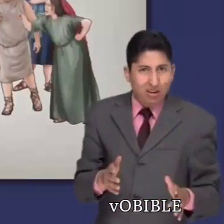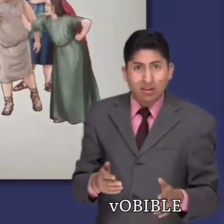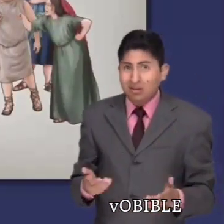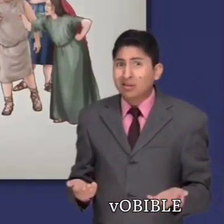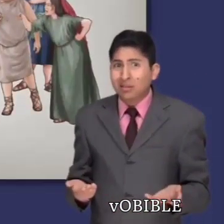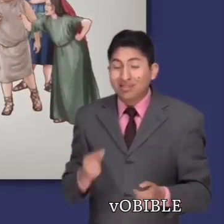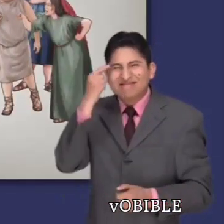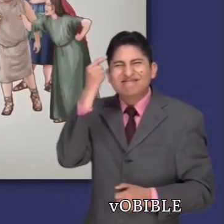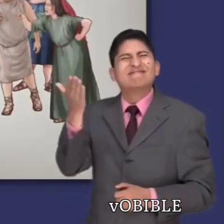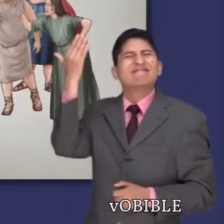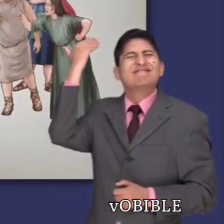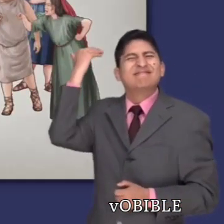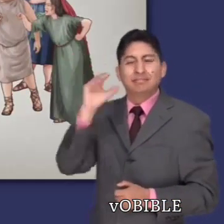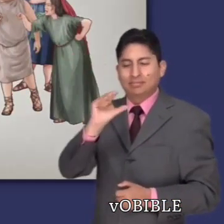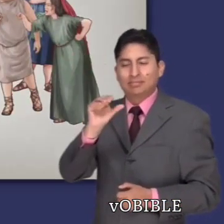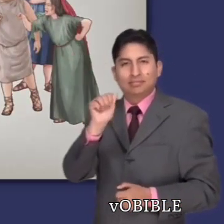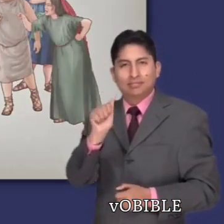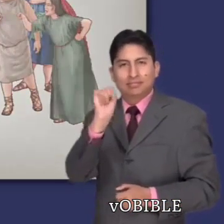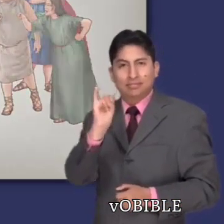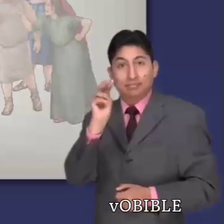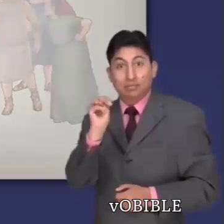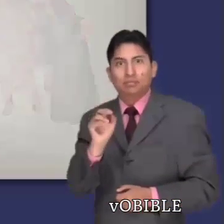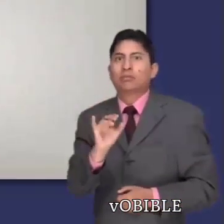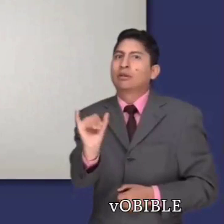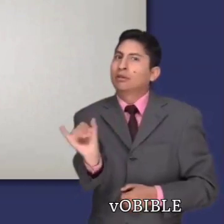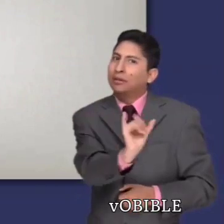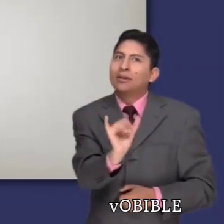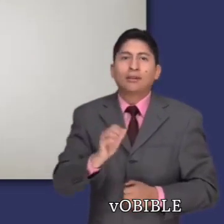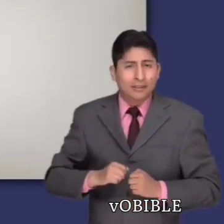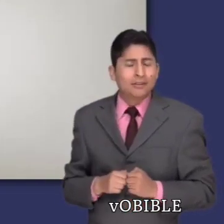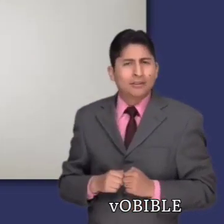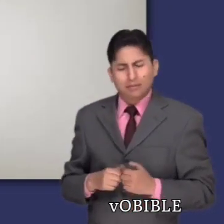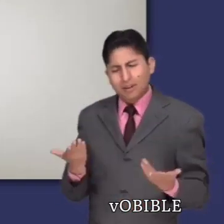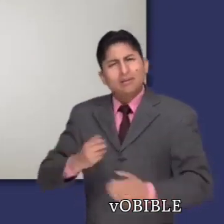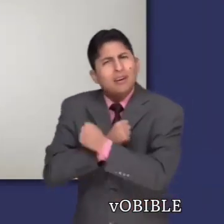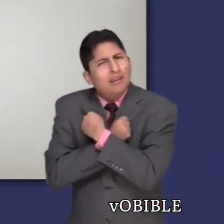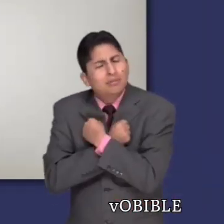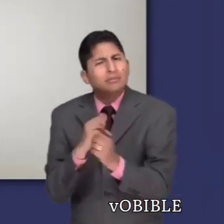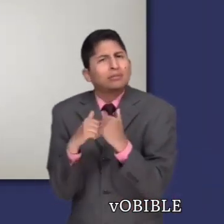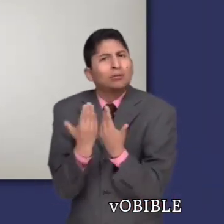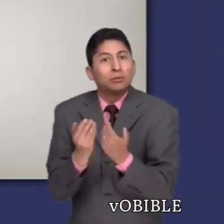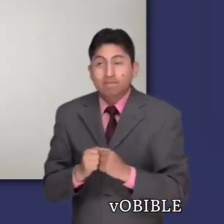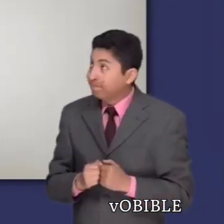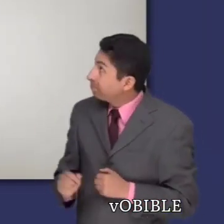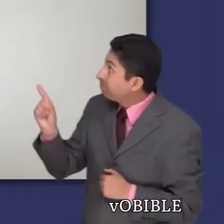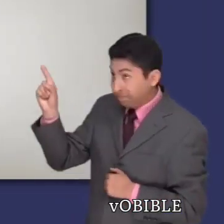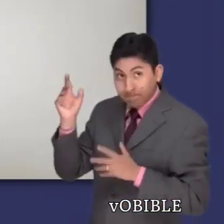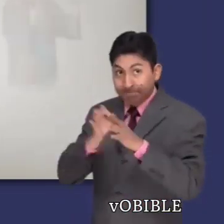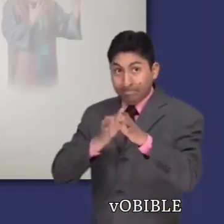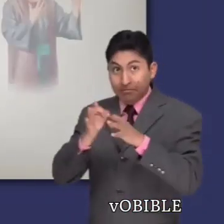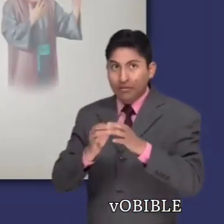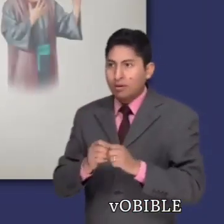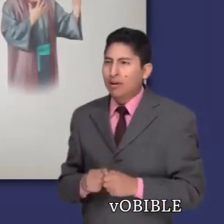como Caín, odian a sus hermanos. El capítulo 4 sigue hablando del amor. En él, Juan